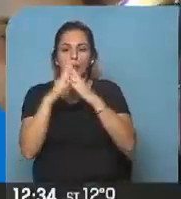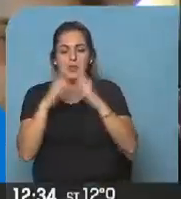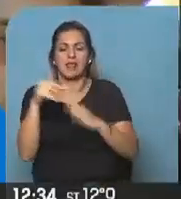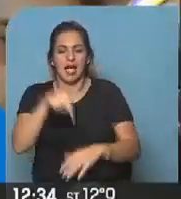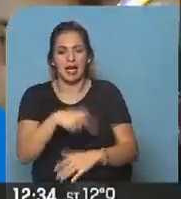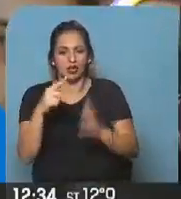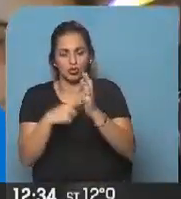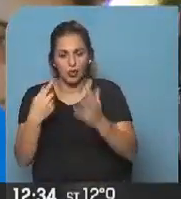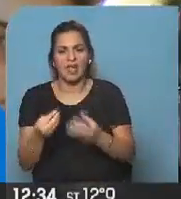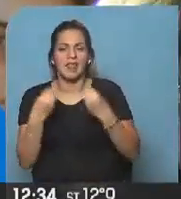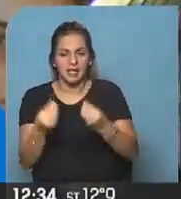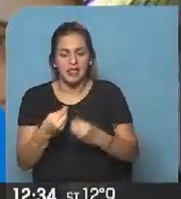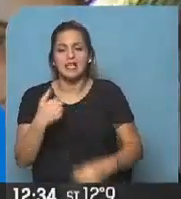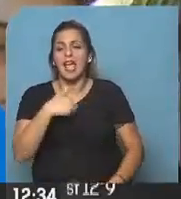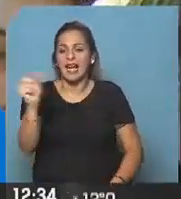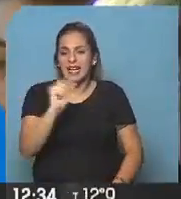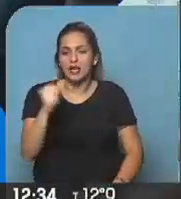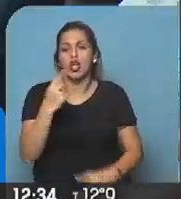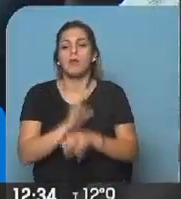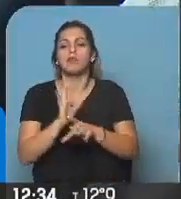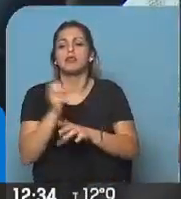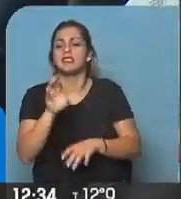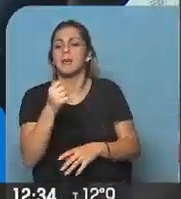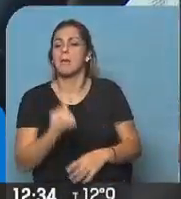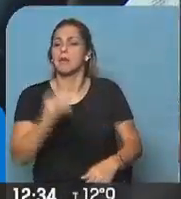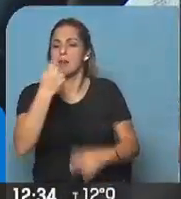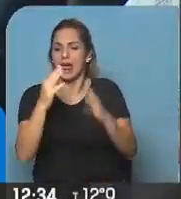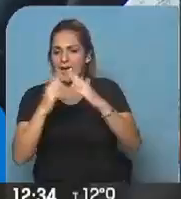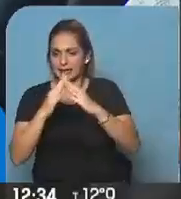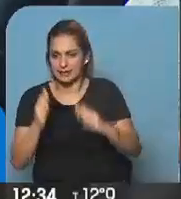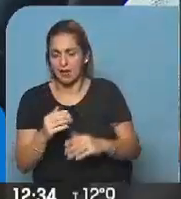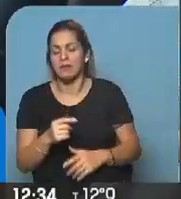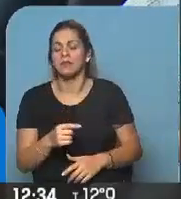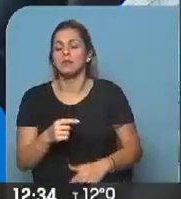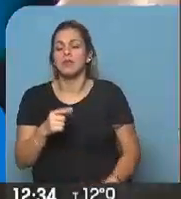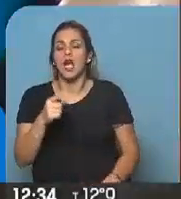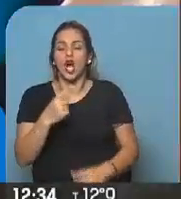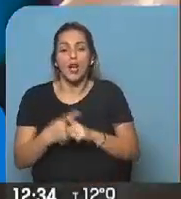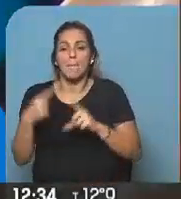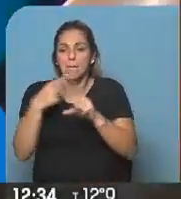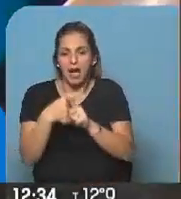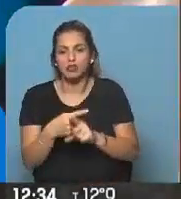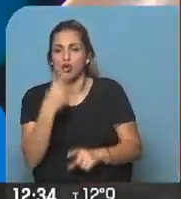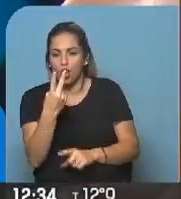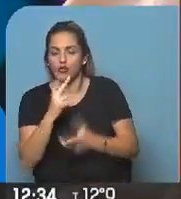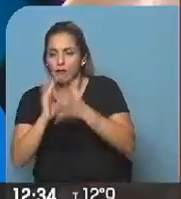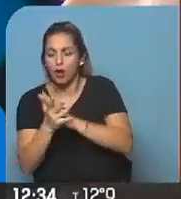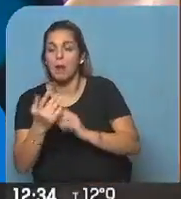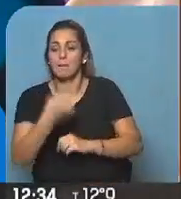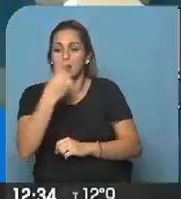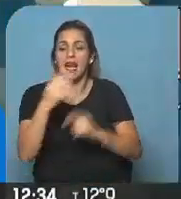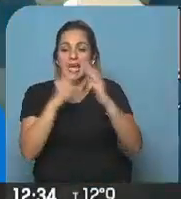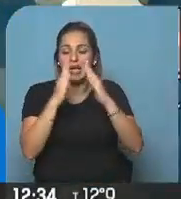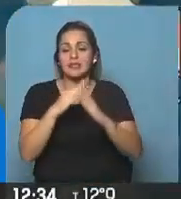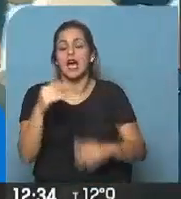ciudad. Se trata de los créditos Primera Casa, que además de su versión original, sumará dos líneas, Primera Casa Mujer